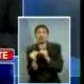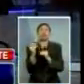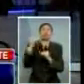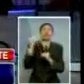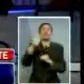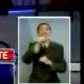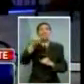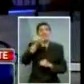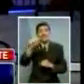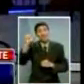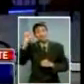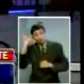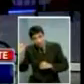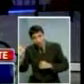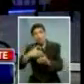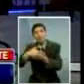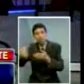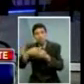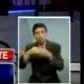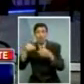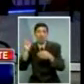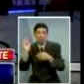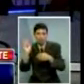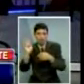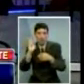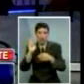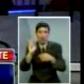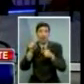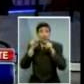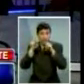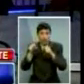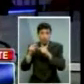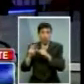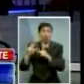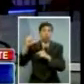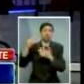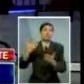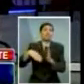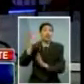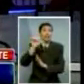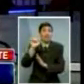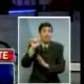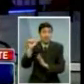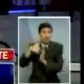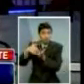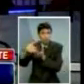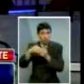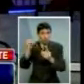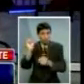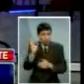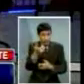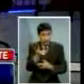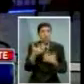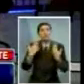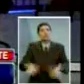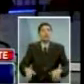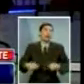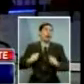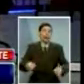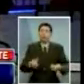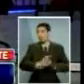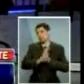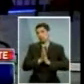comprometido en el presupuesto del año 2014. Esos un poco más de 600 millones de dólares están completamente gastados ya